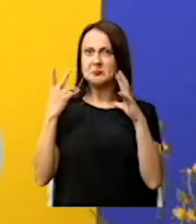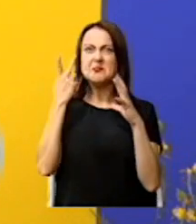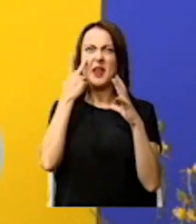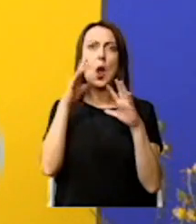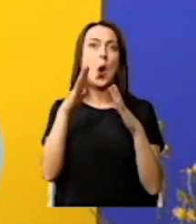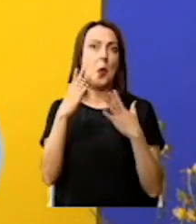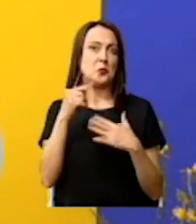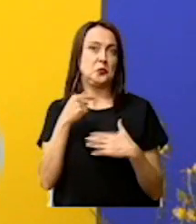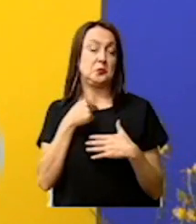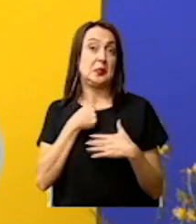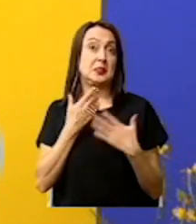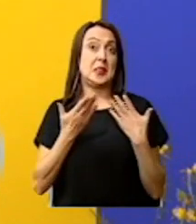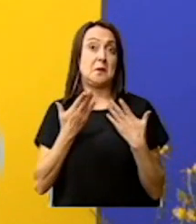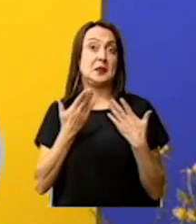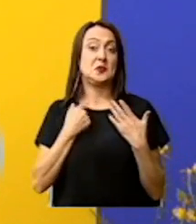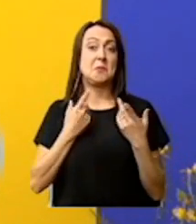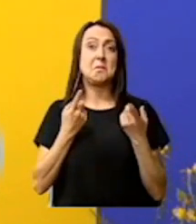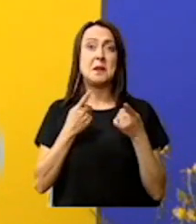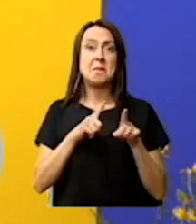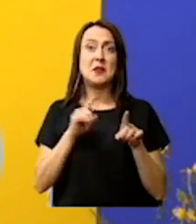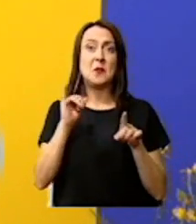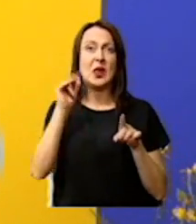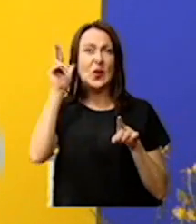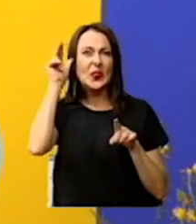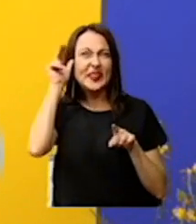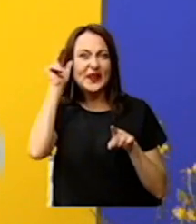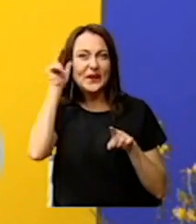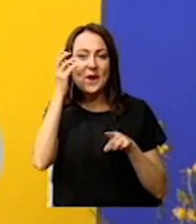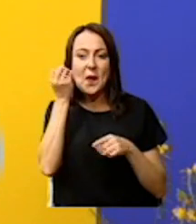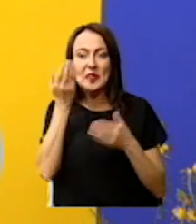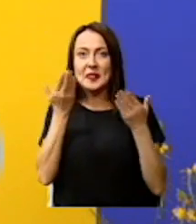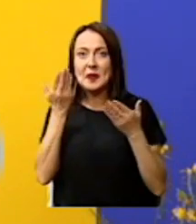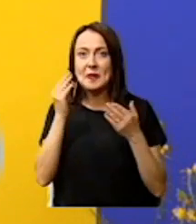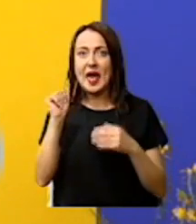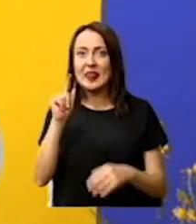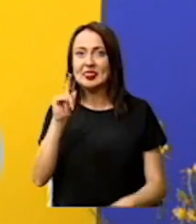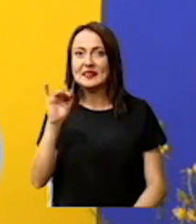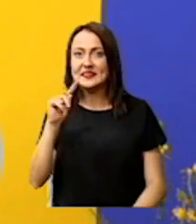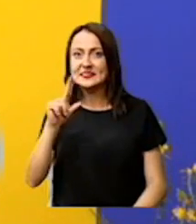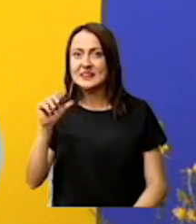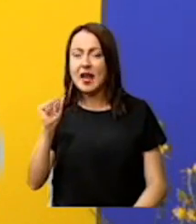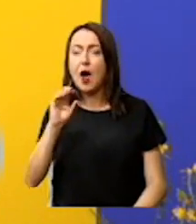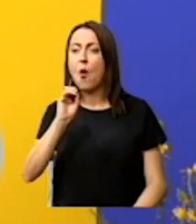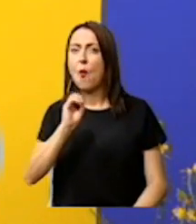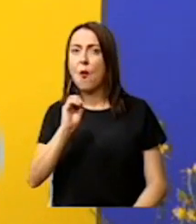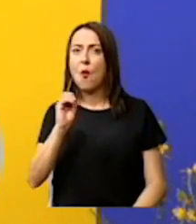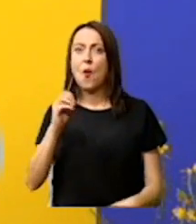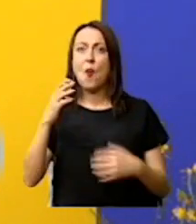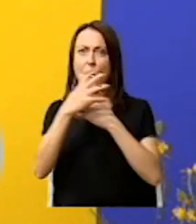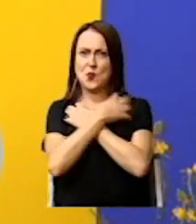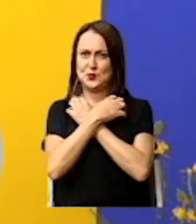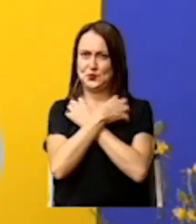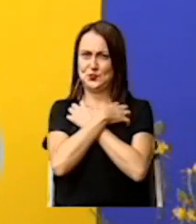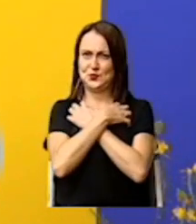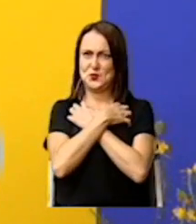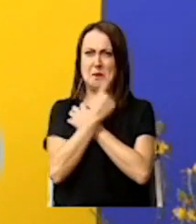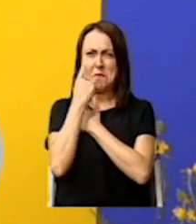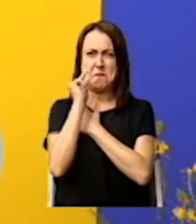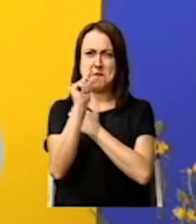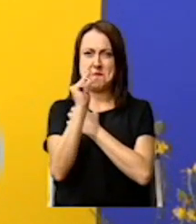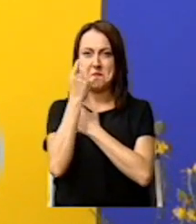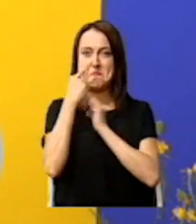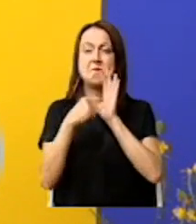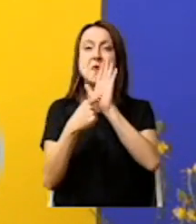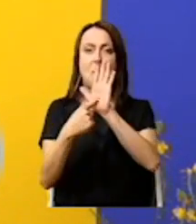me va. Es capaz que me pasa la del conejo, o la de la ardilla, o la del oso. Voy a inflarlo un momentito a ver cómo me